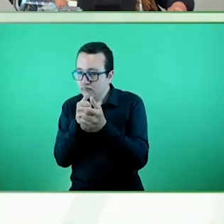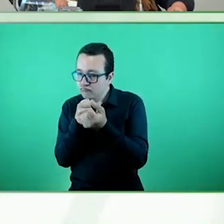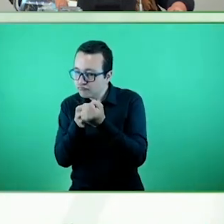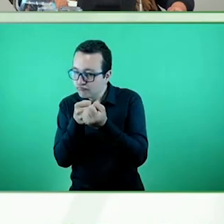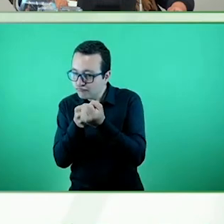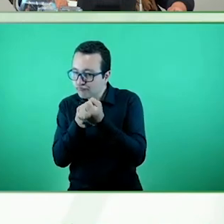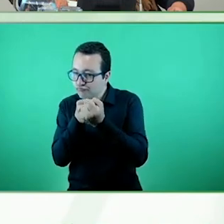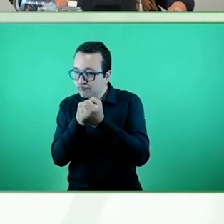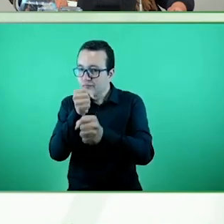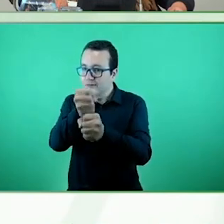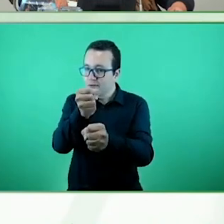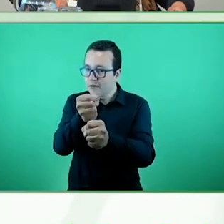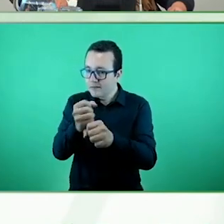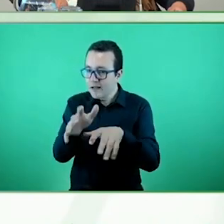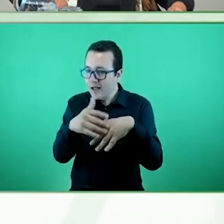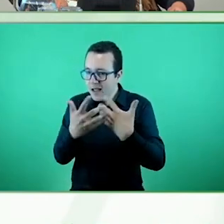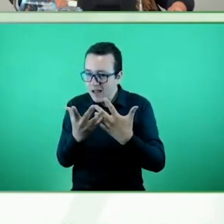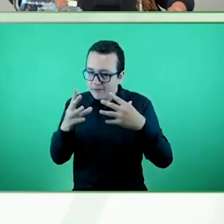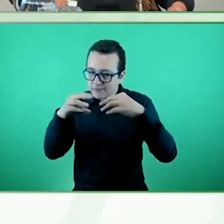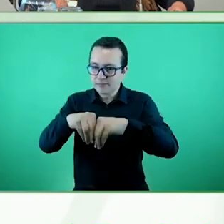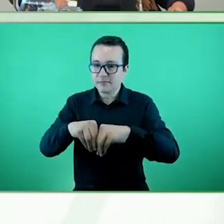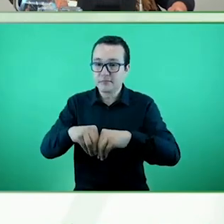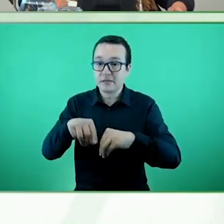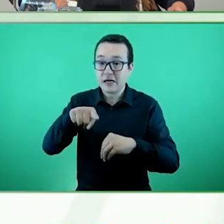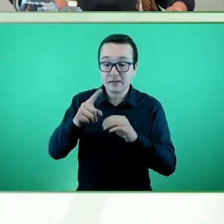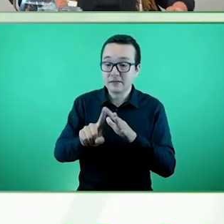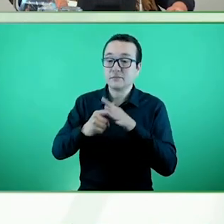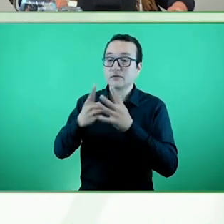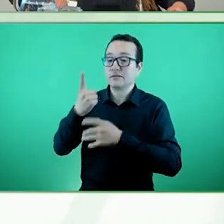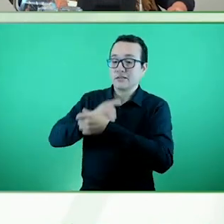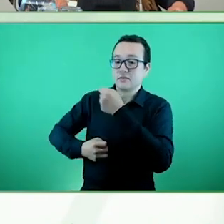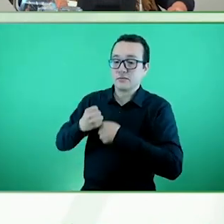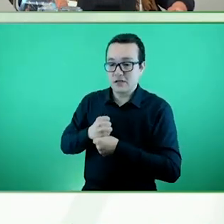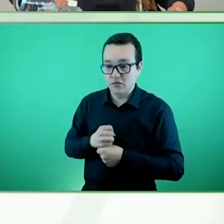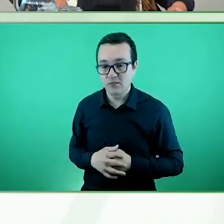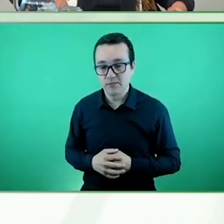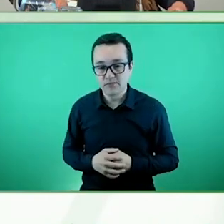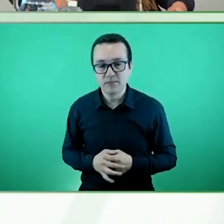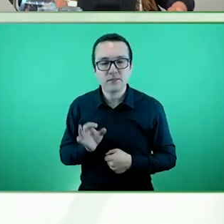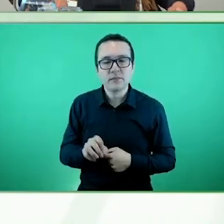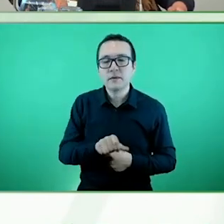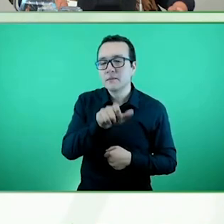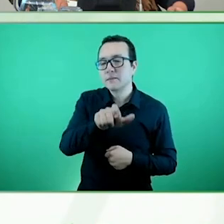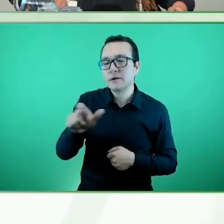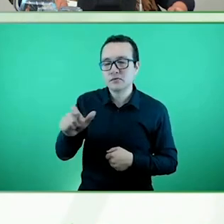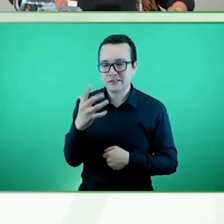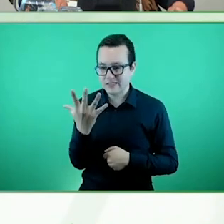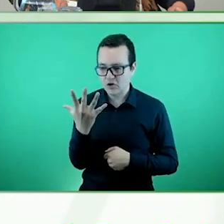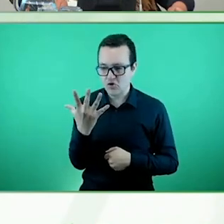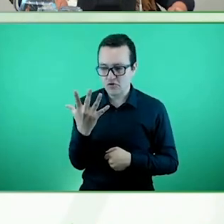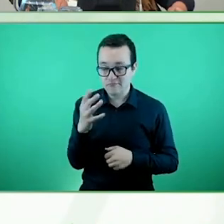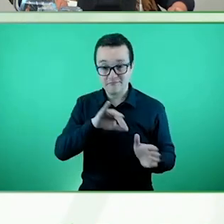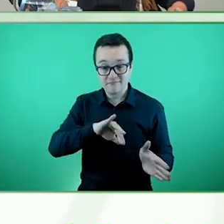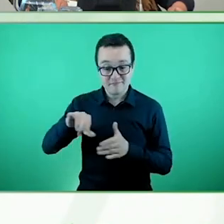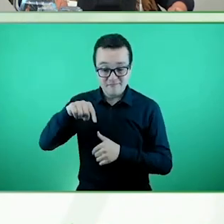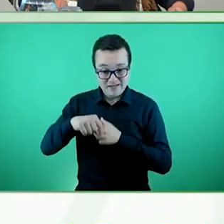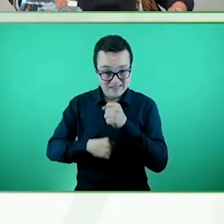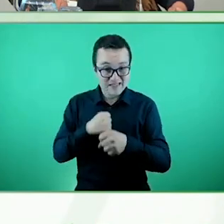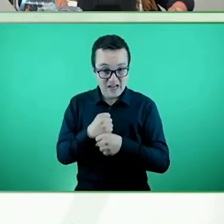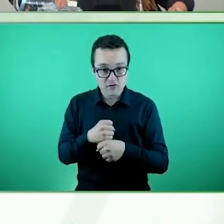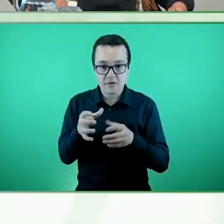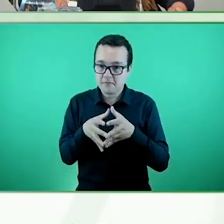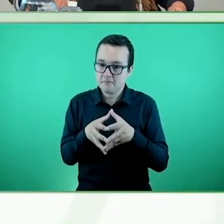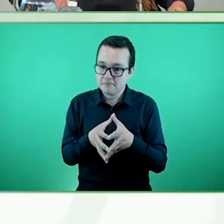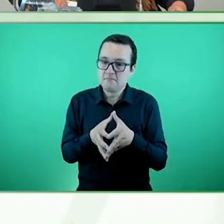piloto inicial lo iniciamos el año pasado con 5 personas y este año lo estamos ampliando a través de